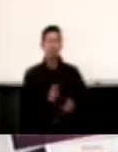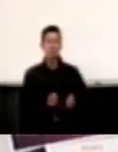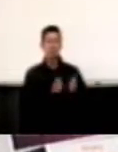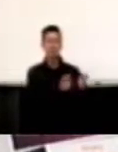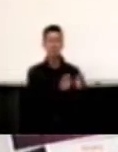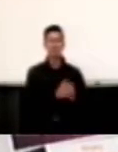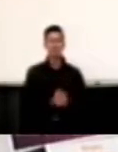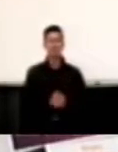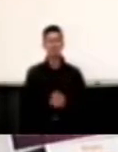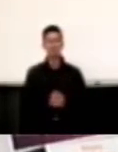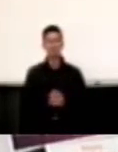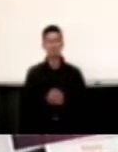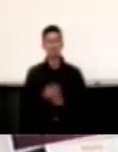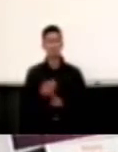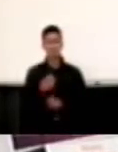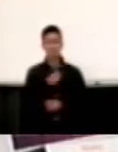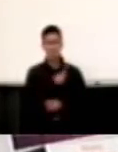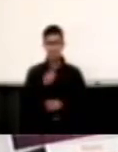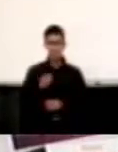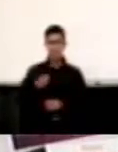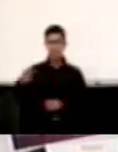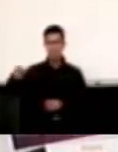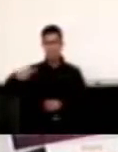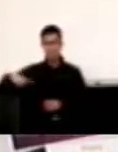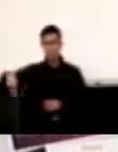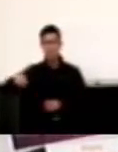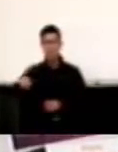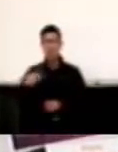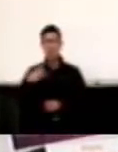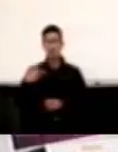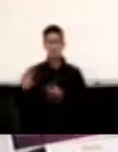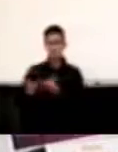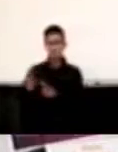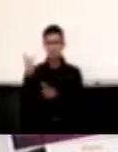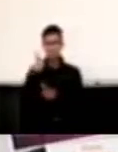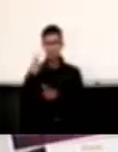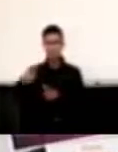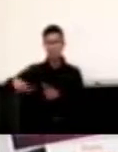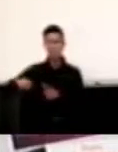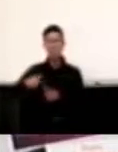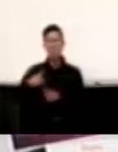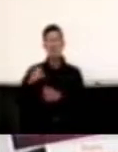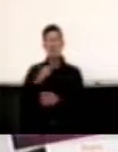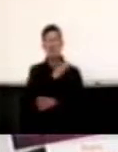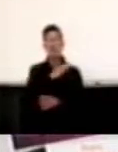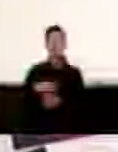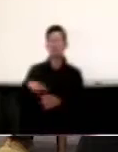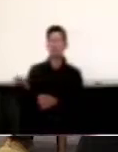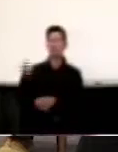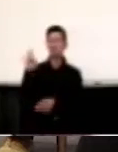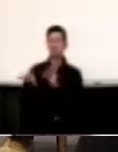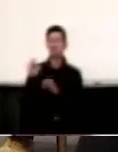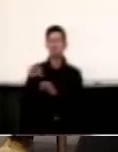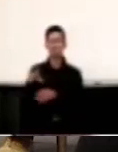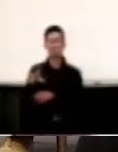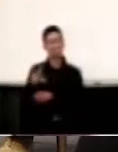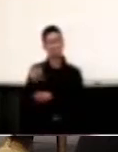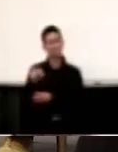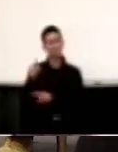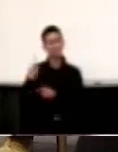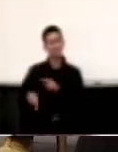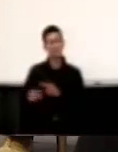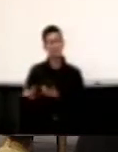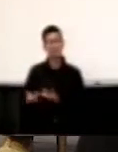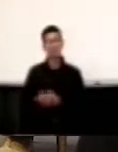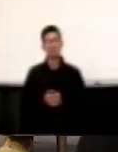de los candidatos. Los partidos no desaparecen porque se abren las listas, porque los partidos han tenido miedo a eso. Dicen, si nosotros abrimos las